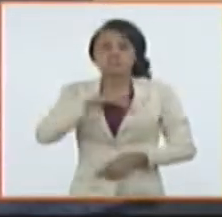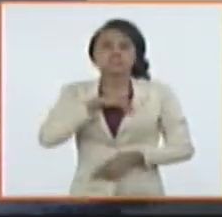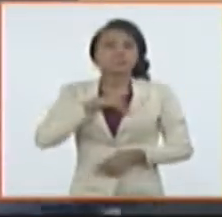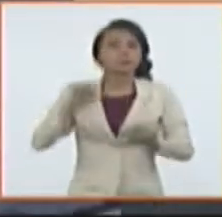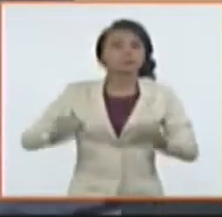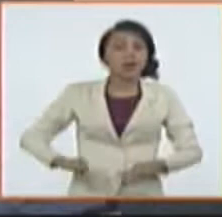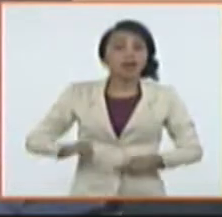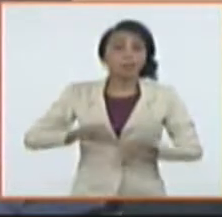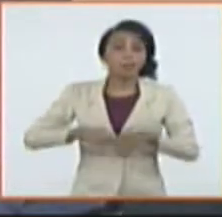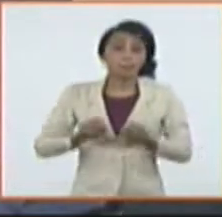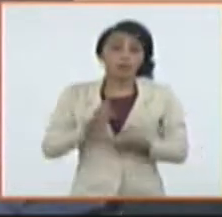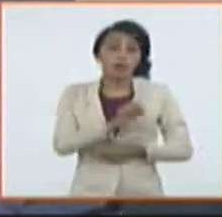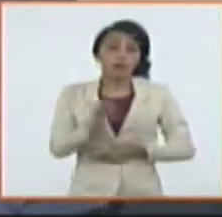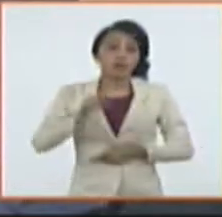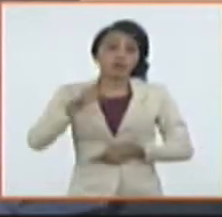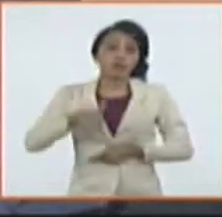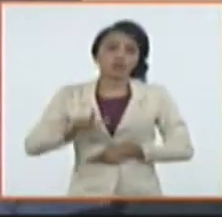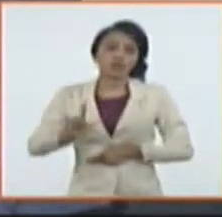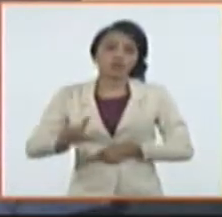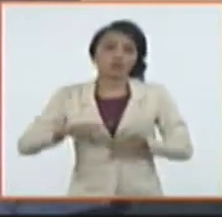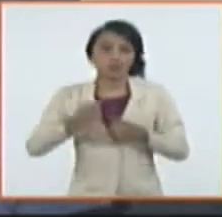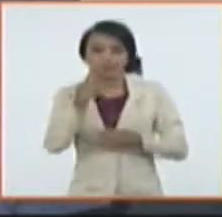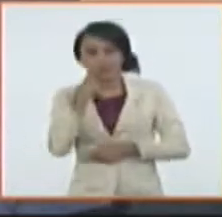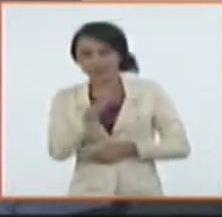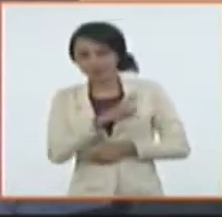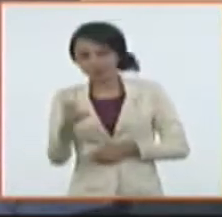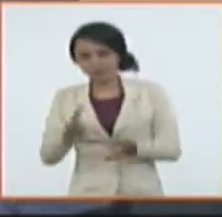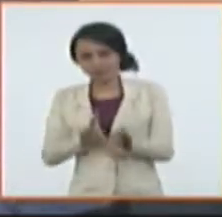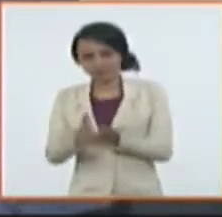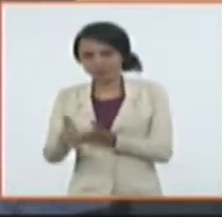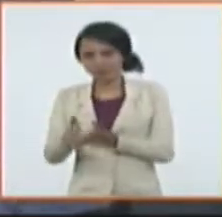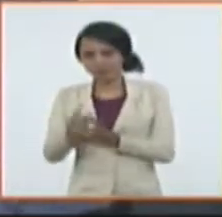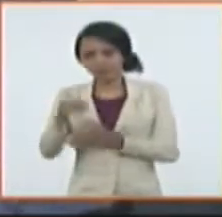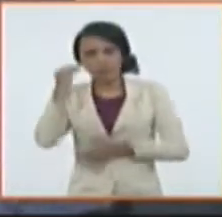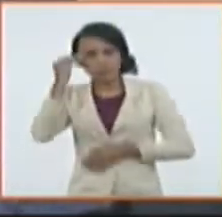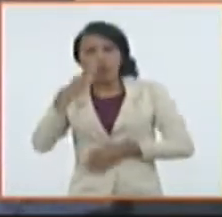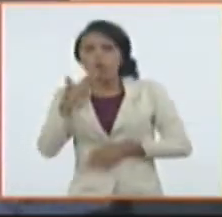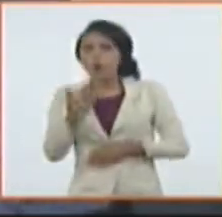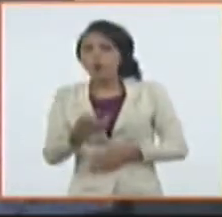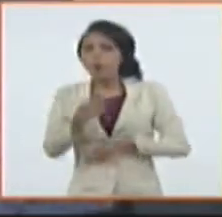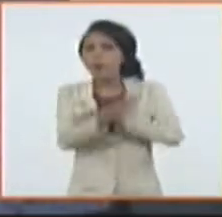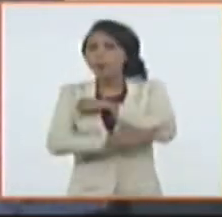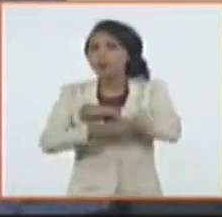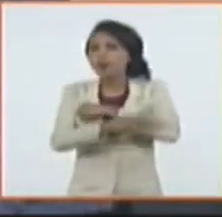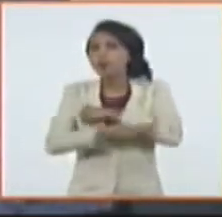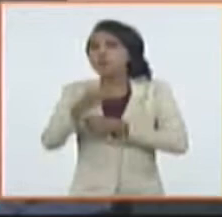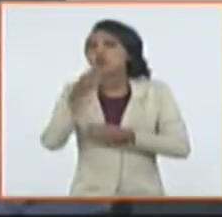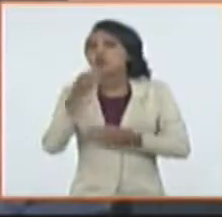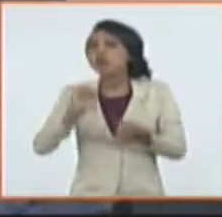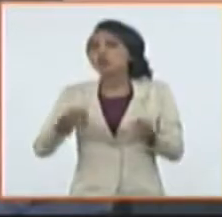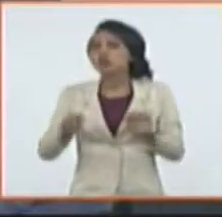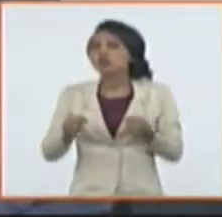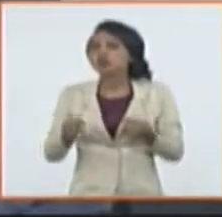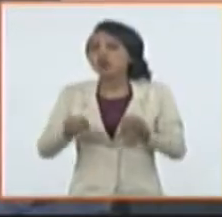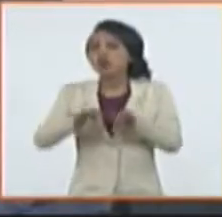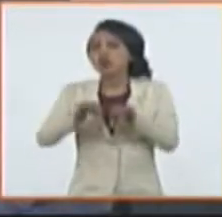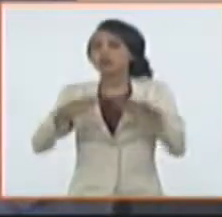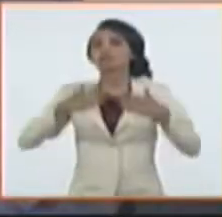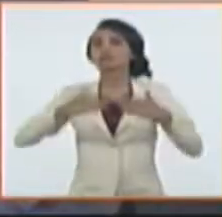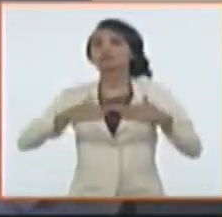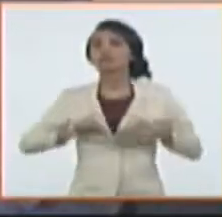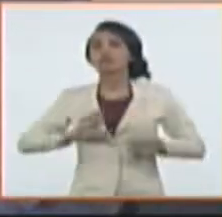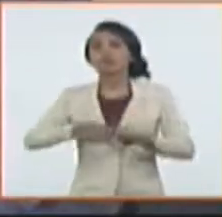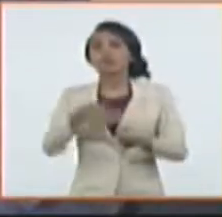11 de julio. Y hoy lo que les preocupa es que cómo el país ha podido mantener este control, esta estabilidad y esta calma después del 11 de